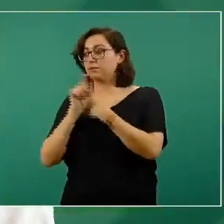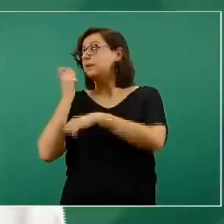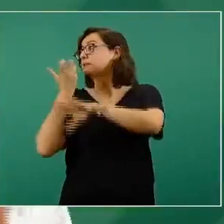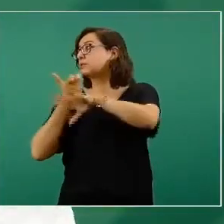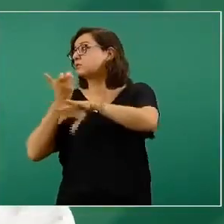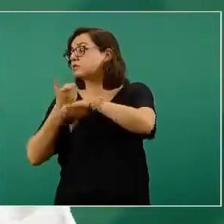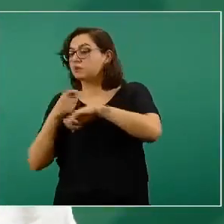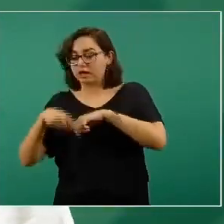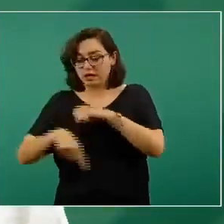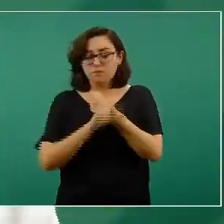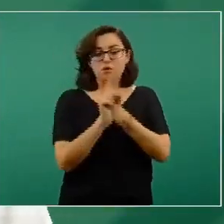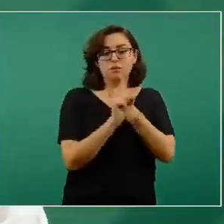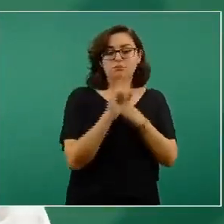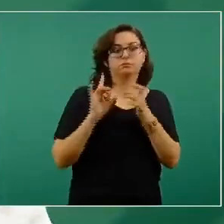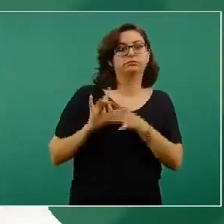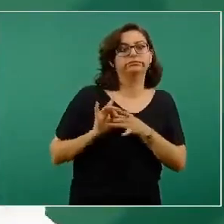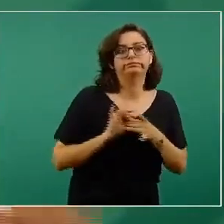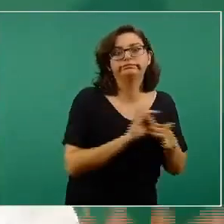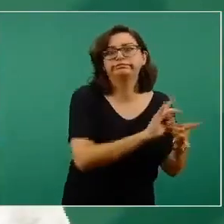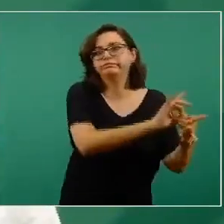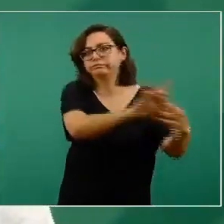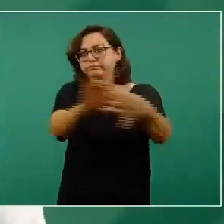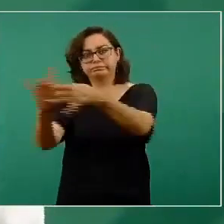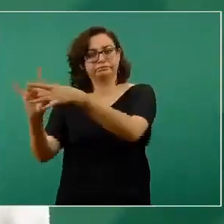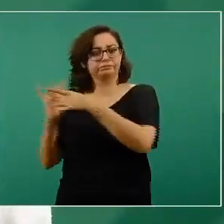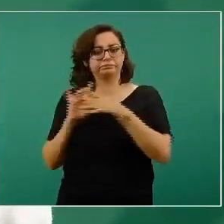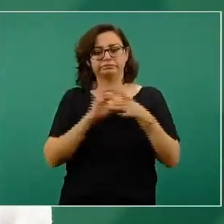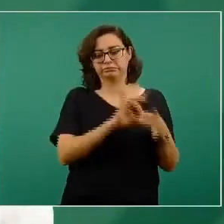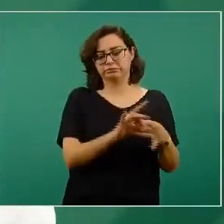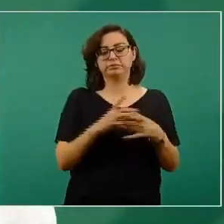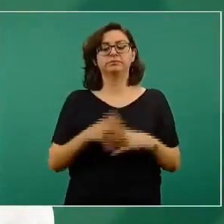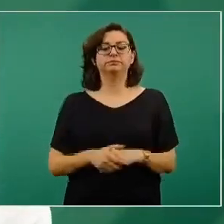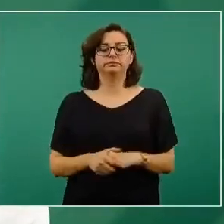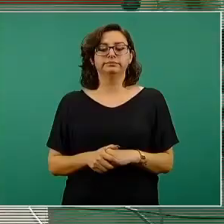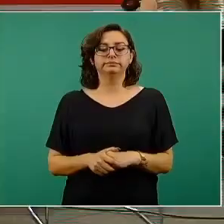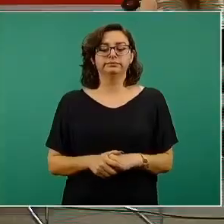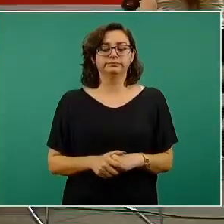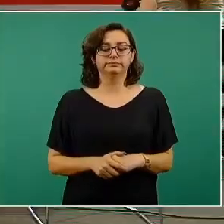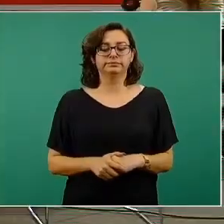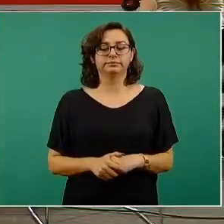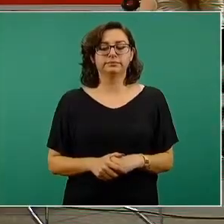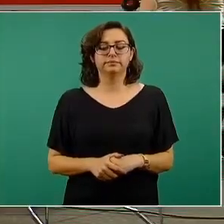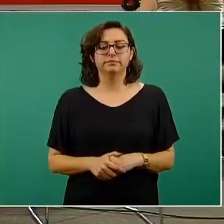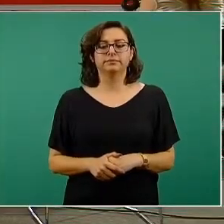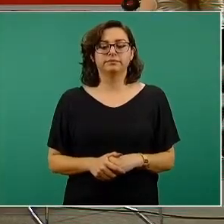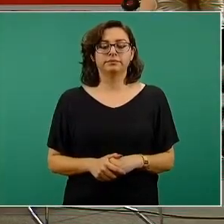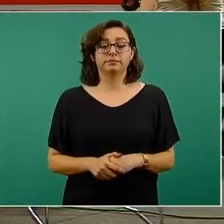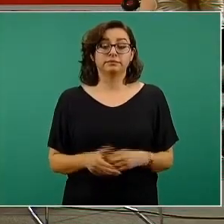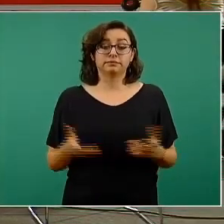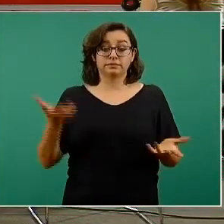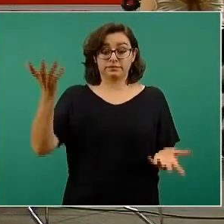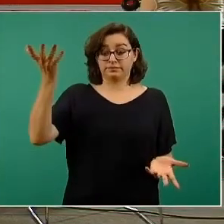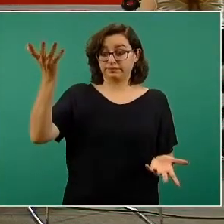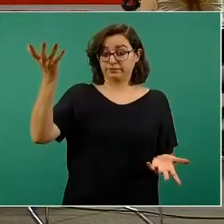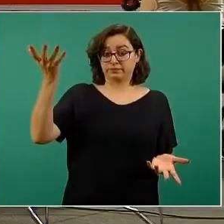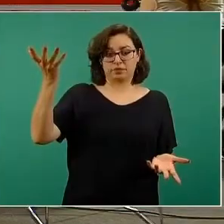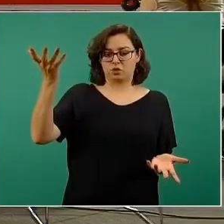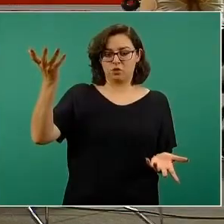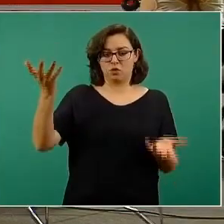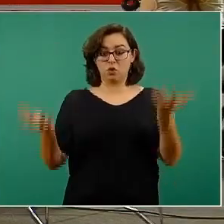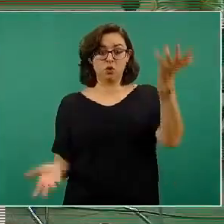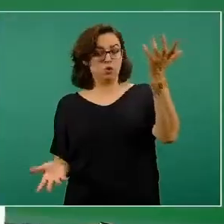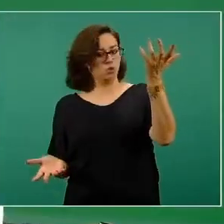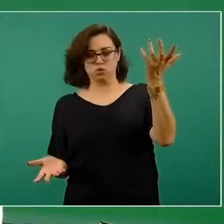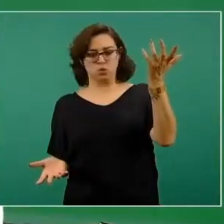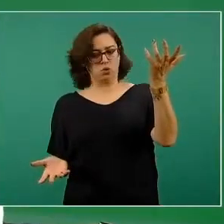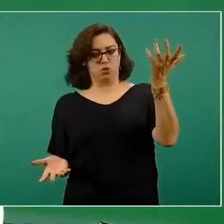Unidos. Y viceversa, decisiones de México pueden afectar a otras partes del mundo. Llegar a un punto de balance requiere un análisis más